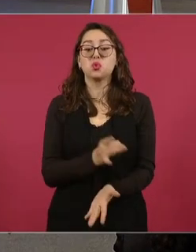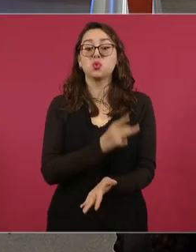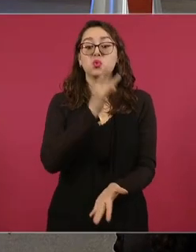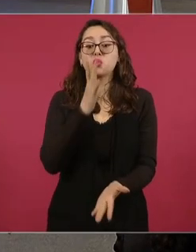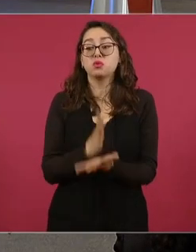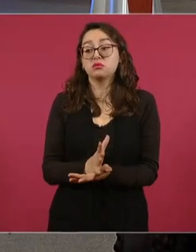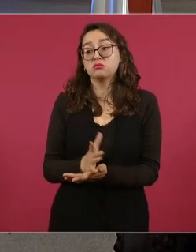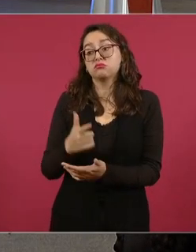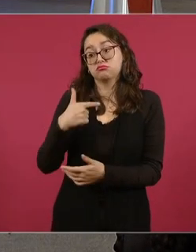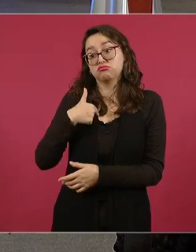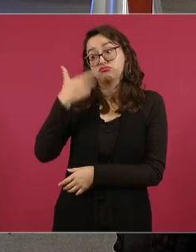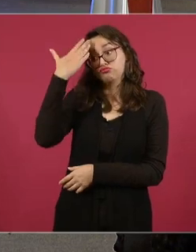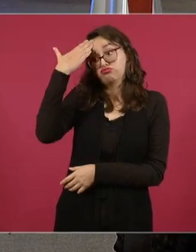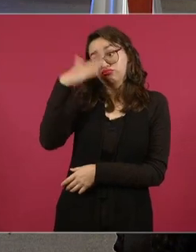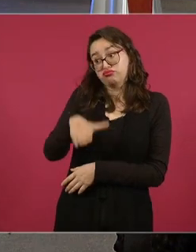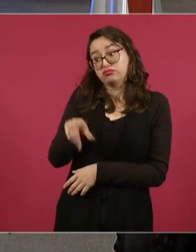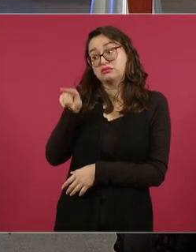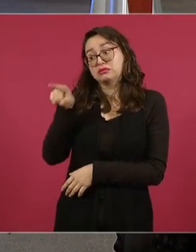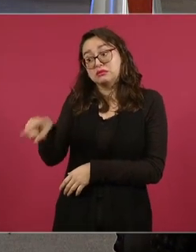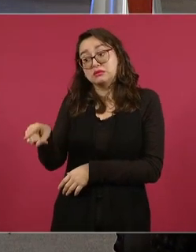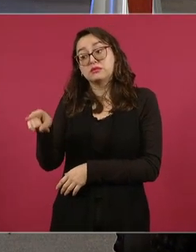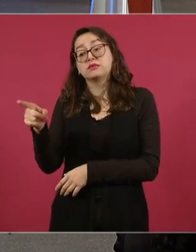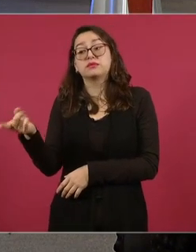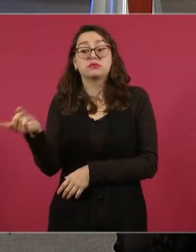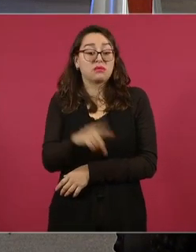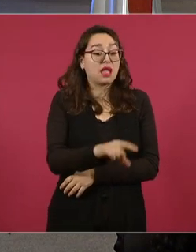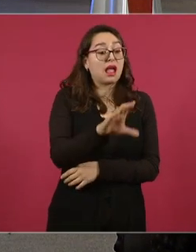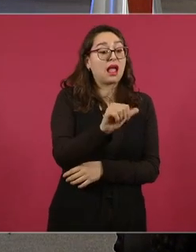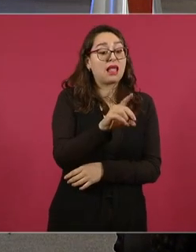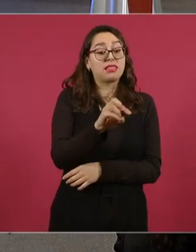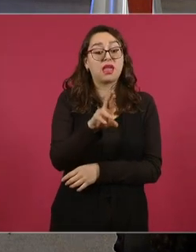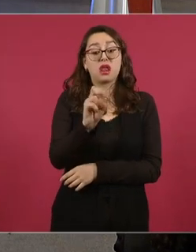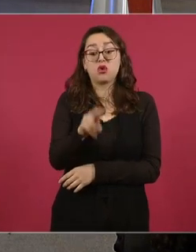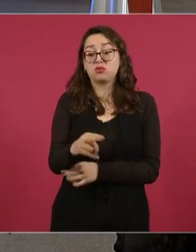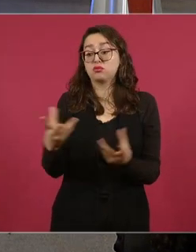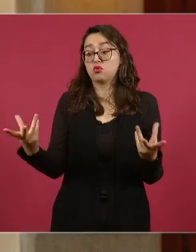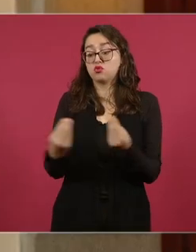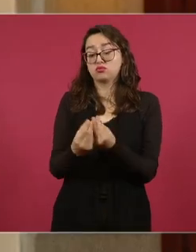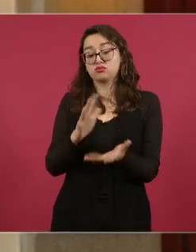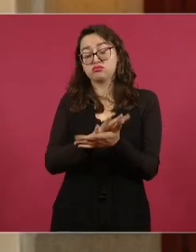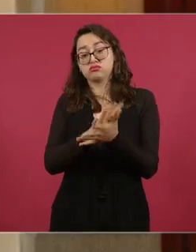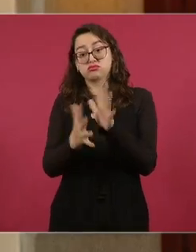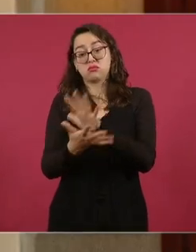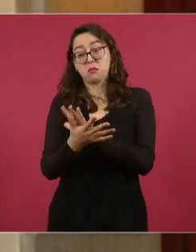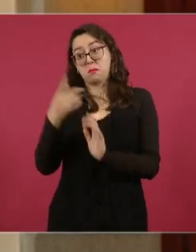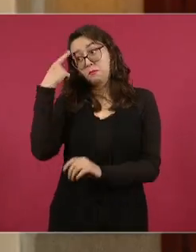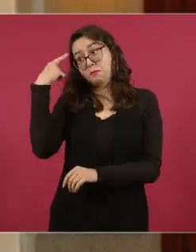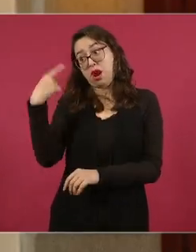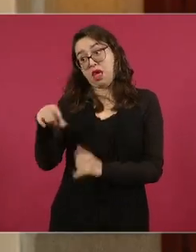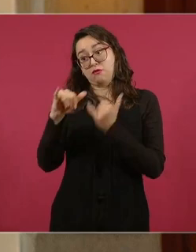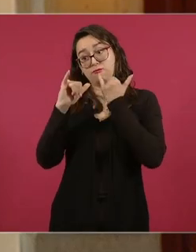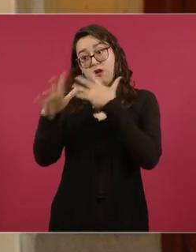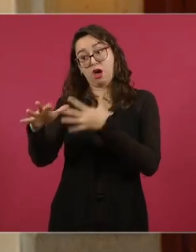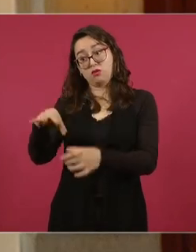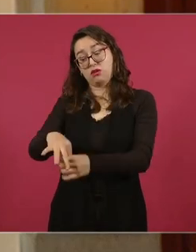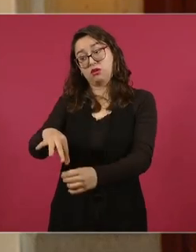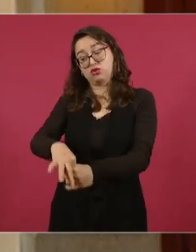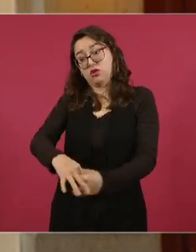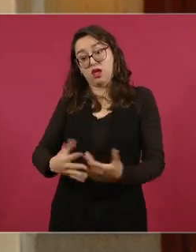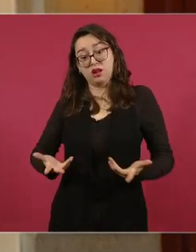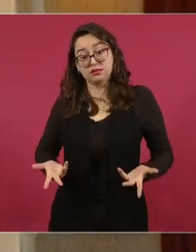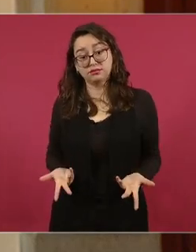haberse aliado con Calderón y ayudarle en el fraude electoral.